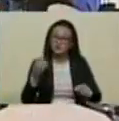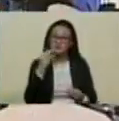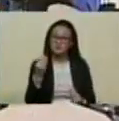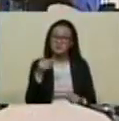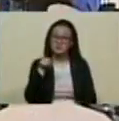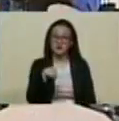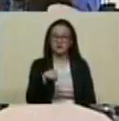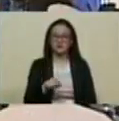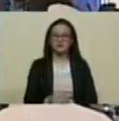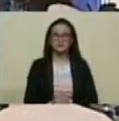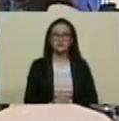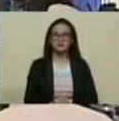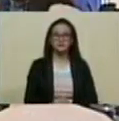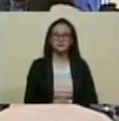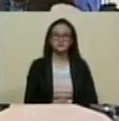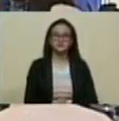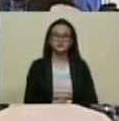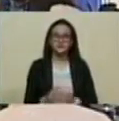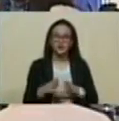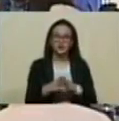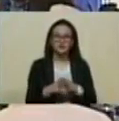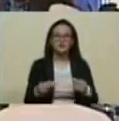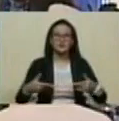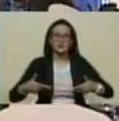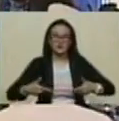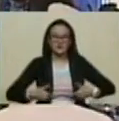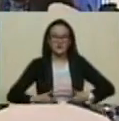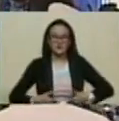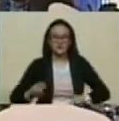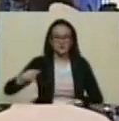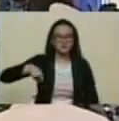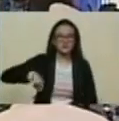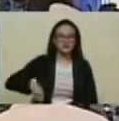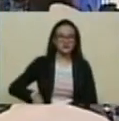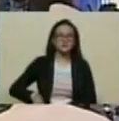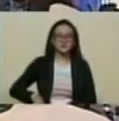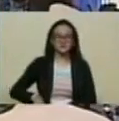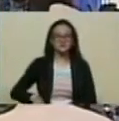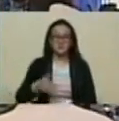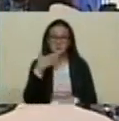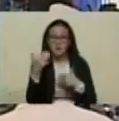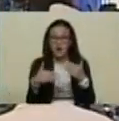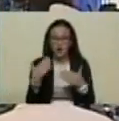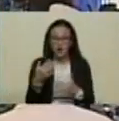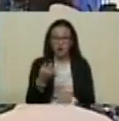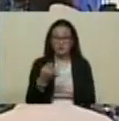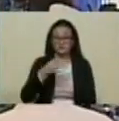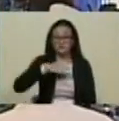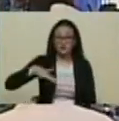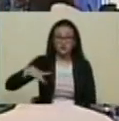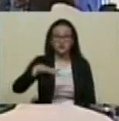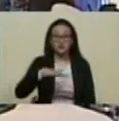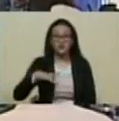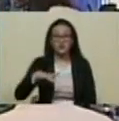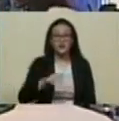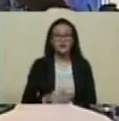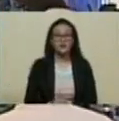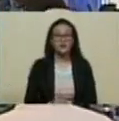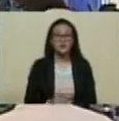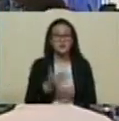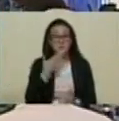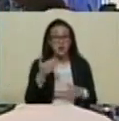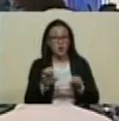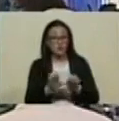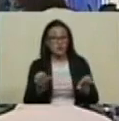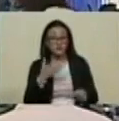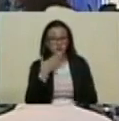educación y todo el esfuerzo que hacemos de inversión es para nosotros tener una mejor sociedad. Mientras mejor